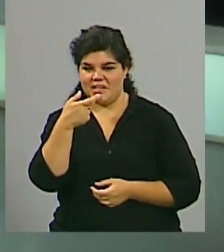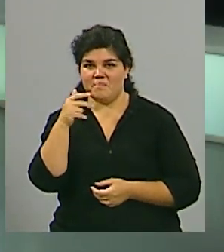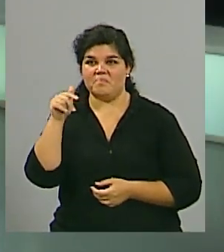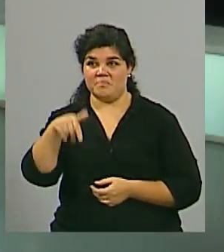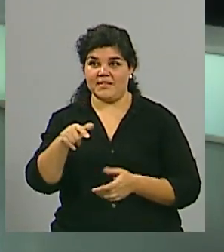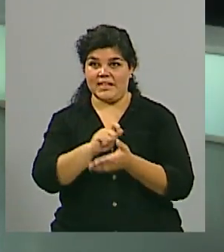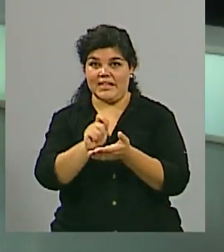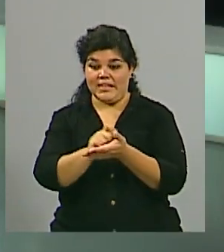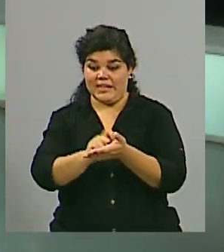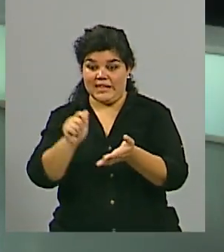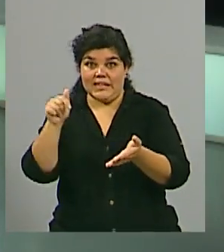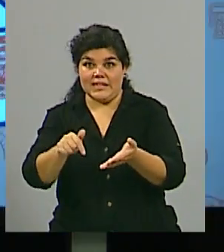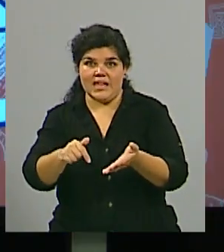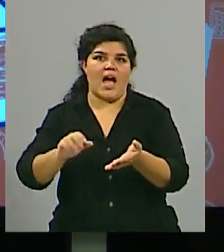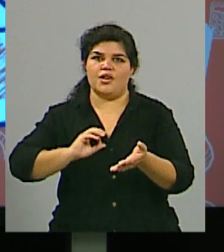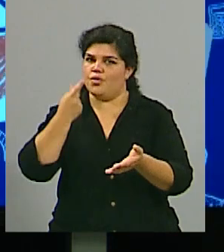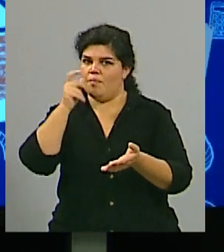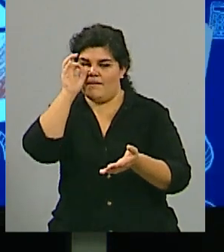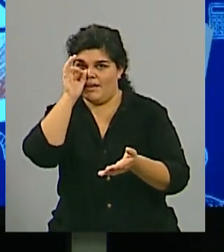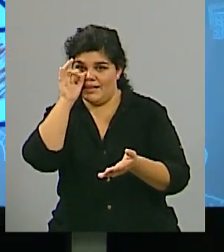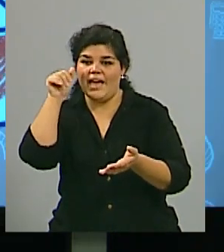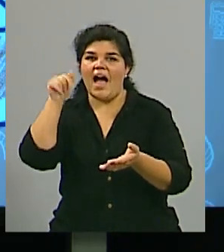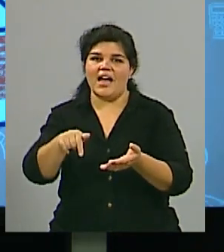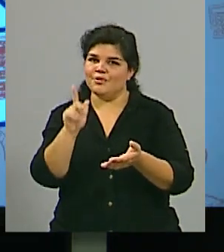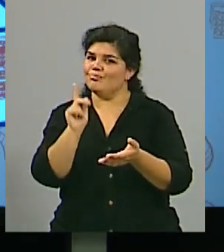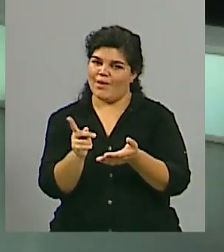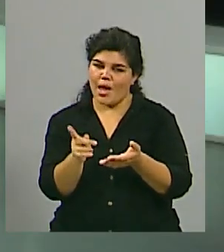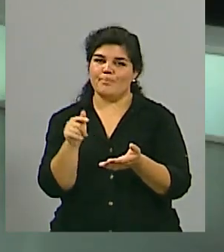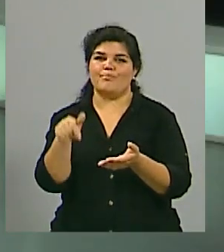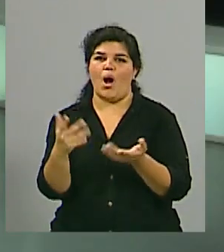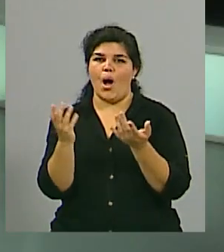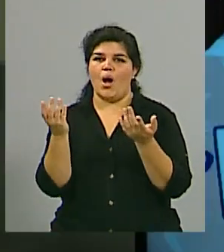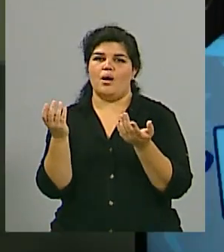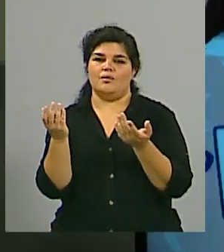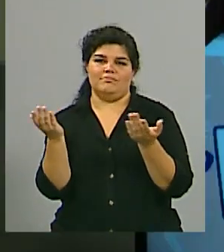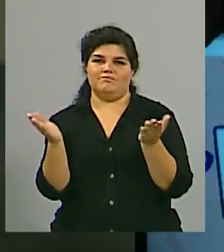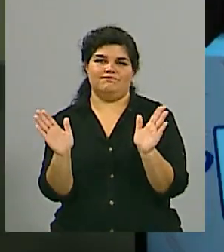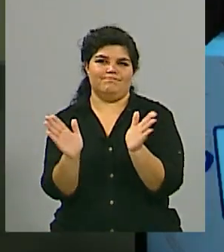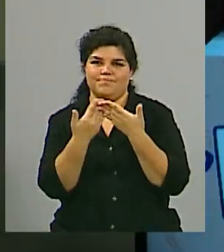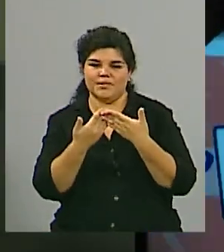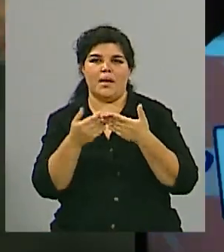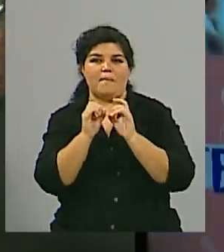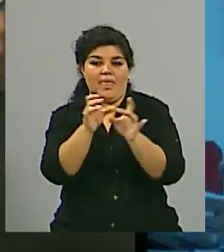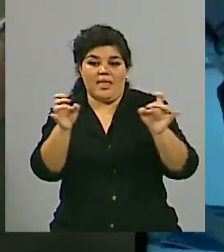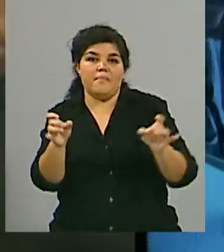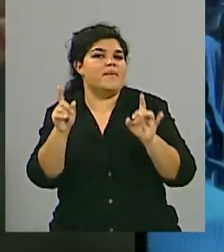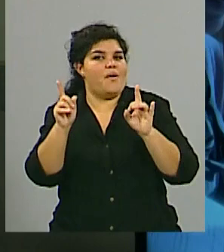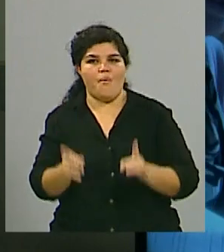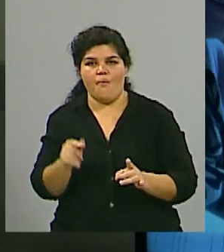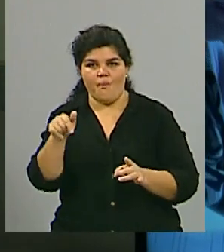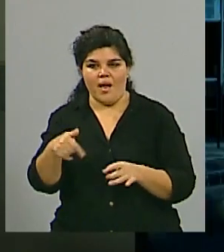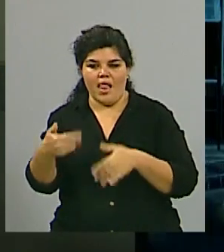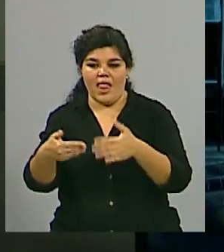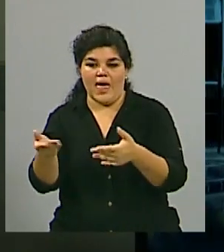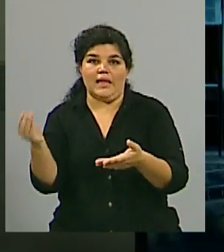2020. Ahí hay mucha cosa pandémica acá. No, y además, con toda la realidad constante que va cambiando, eso también te va modificando,